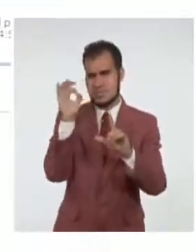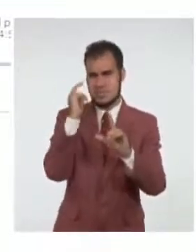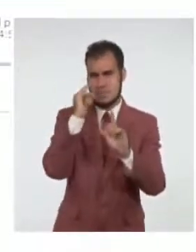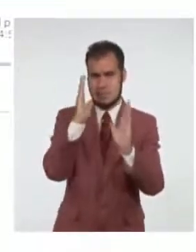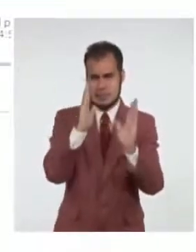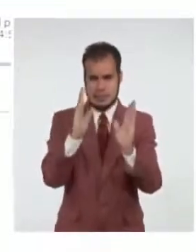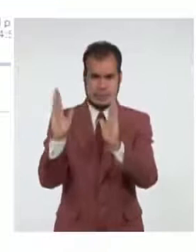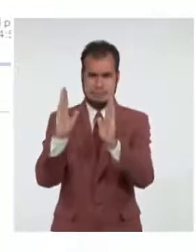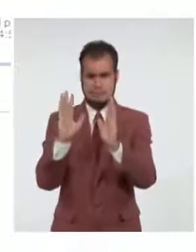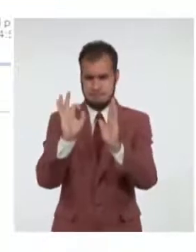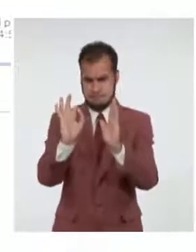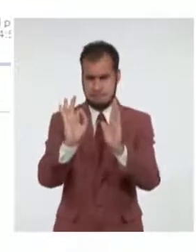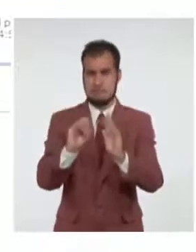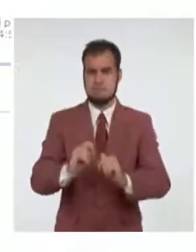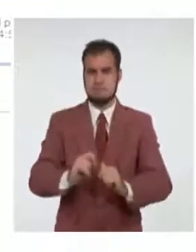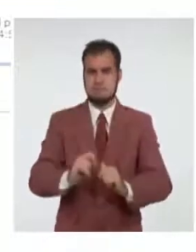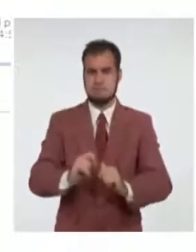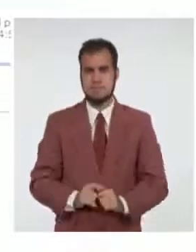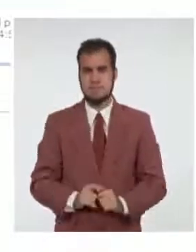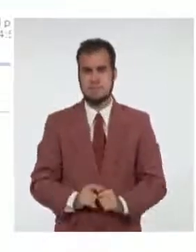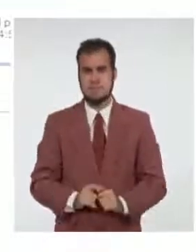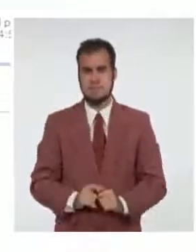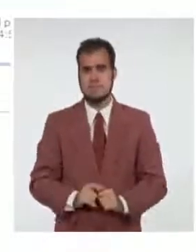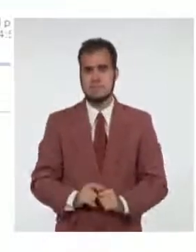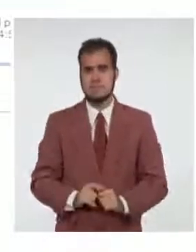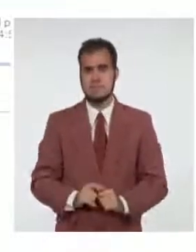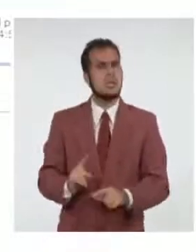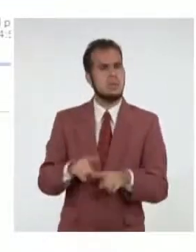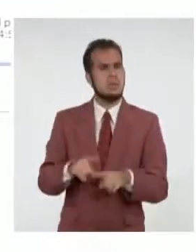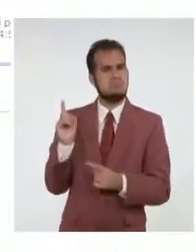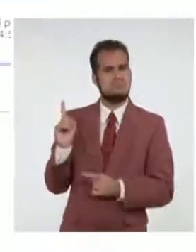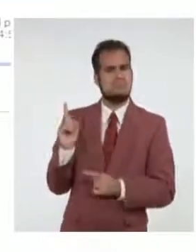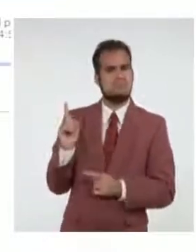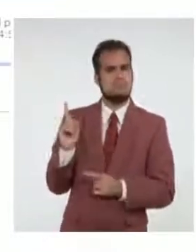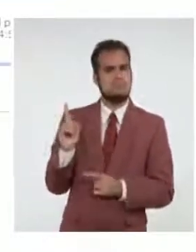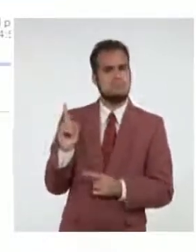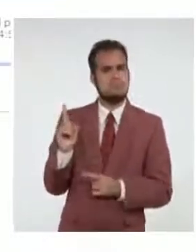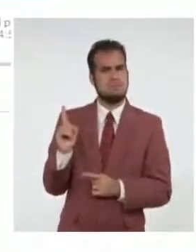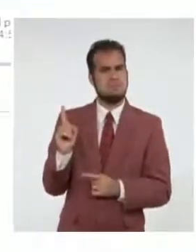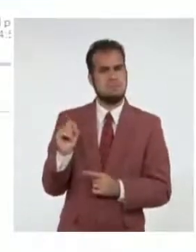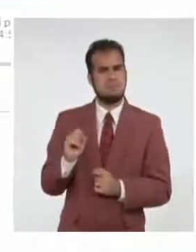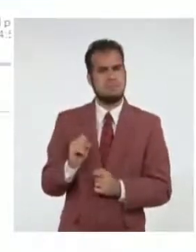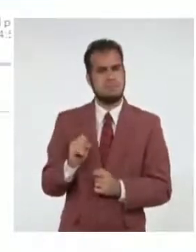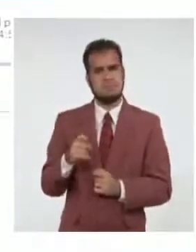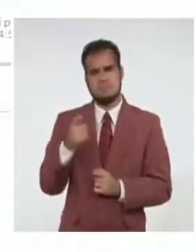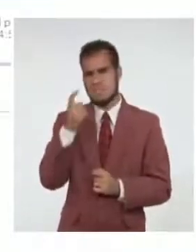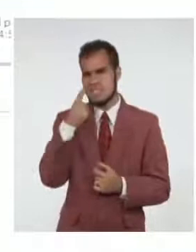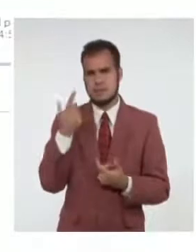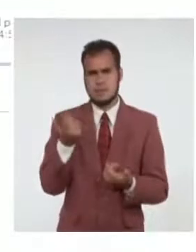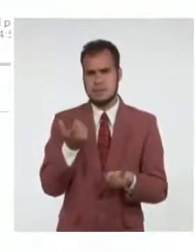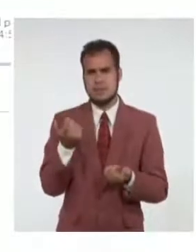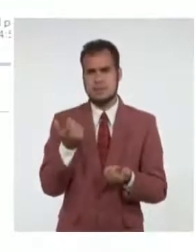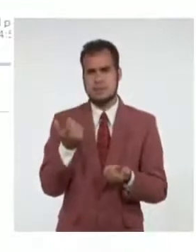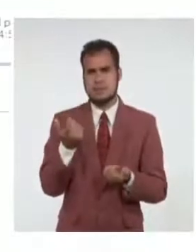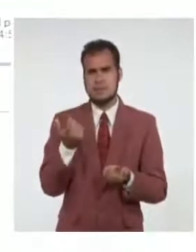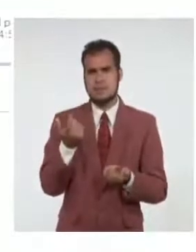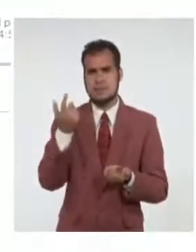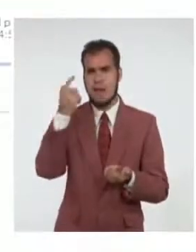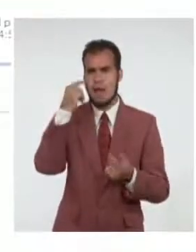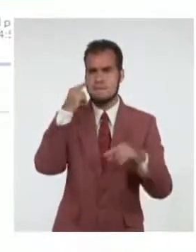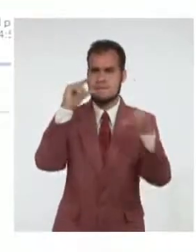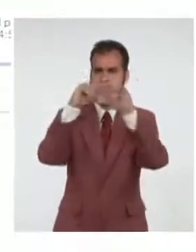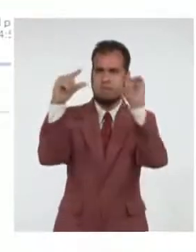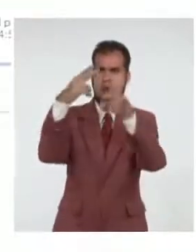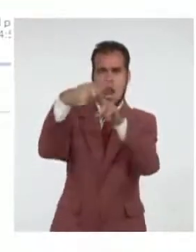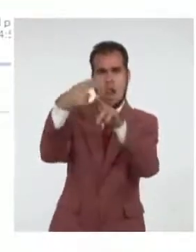porque la vi hoy en lo que viene arriba es la página. El World Data, que lo puede nuestro pueblo, buscar, el que